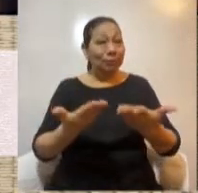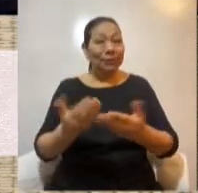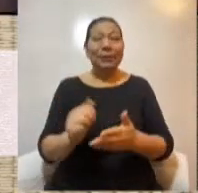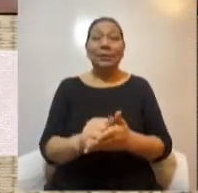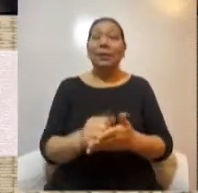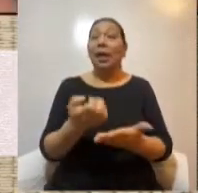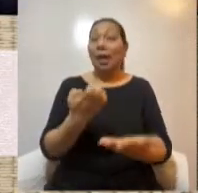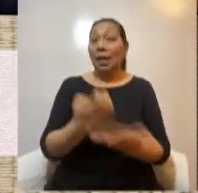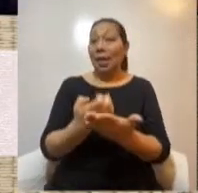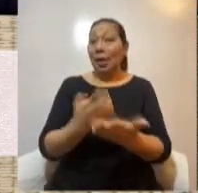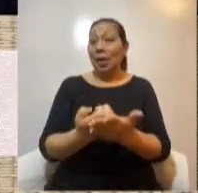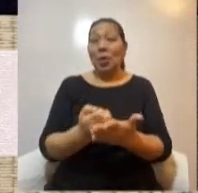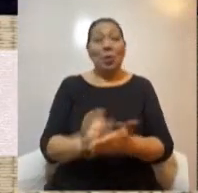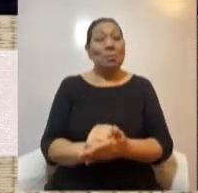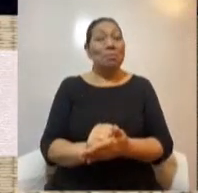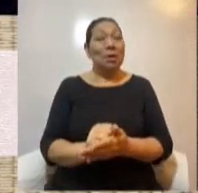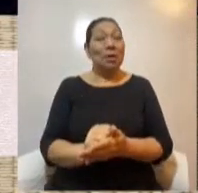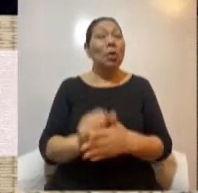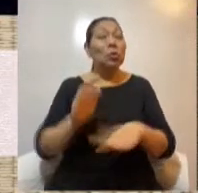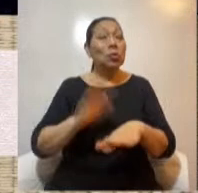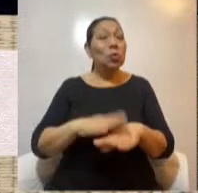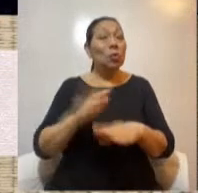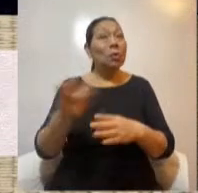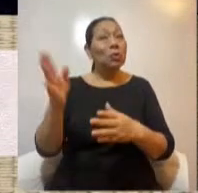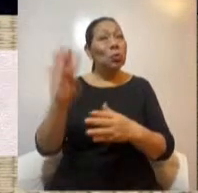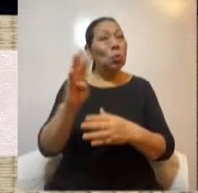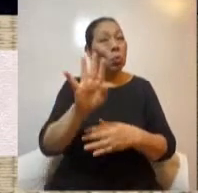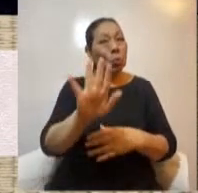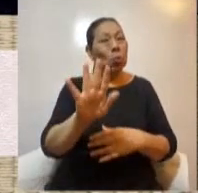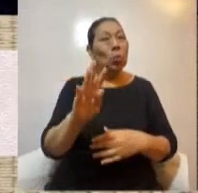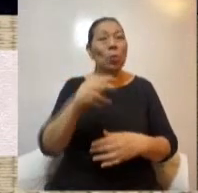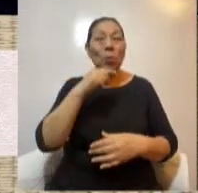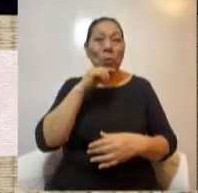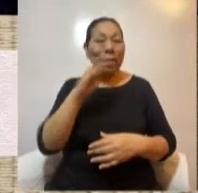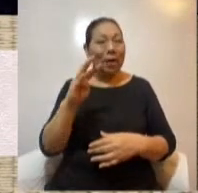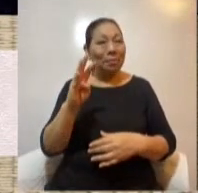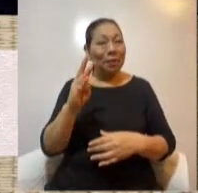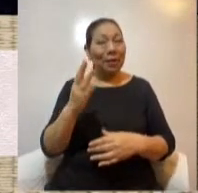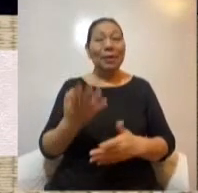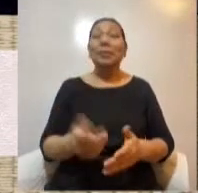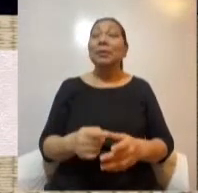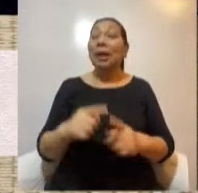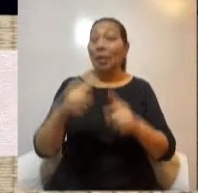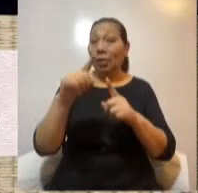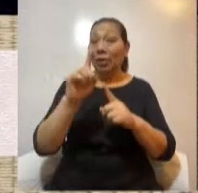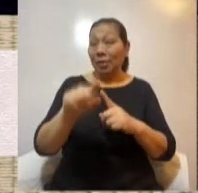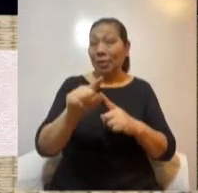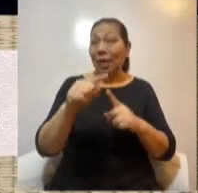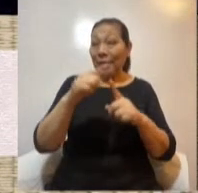relación de dependencia económica respecto de su cónyuge causante. Lo que el tribunal